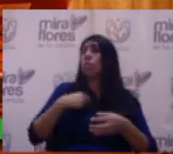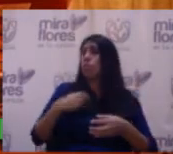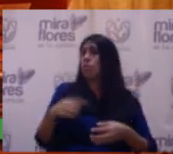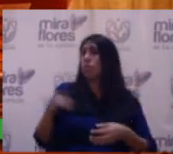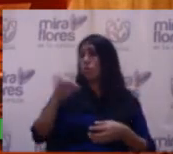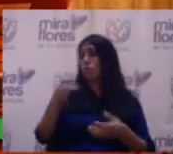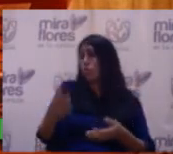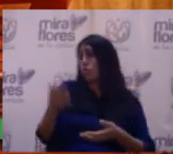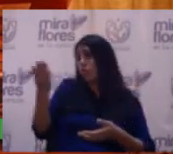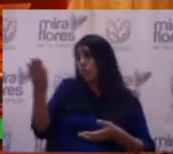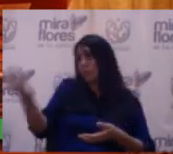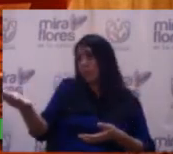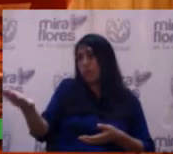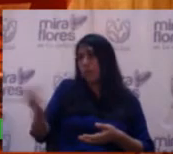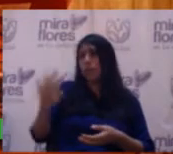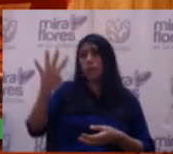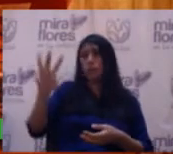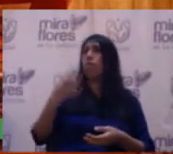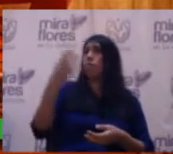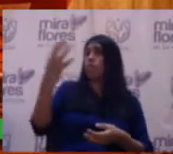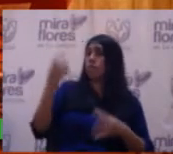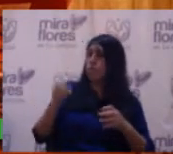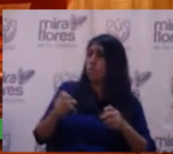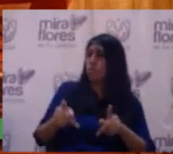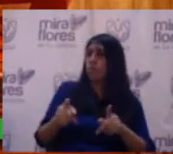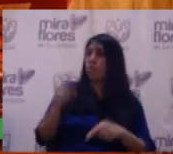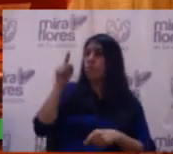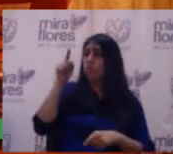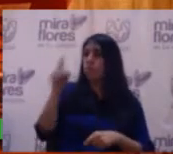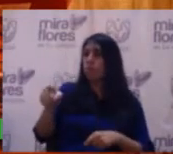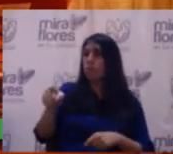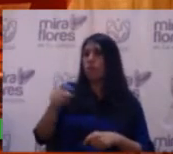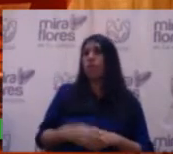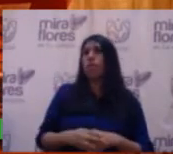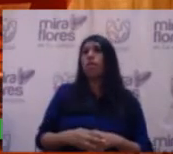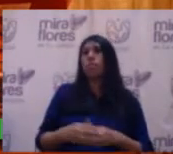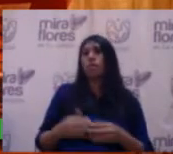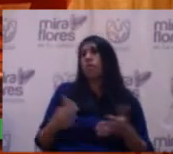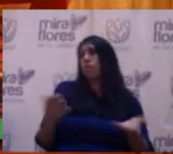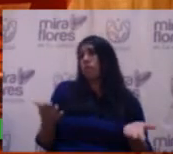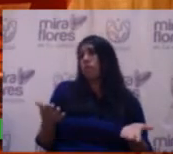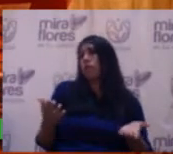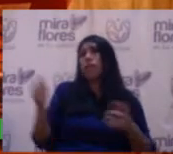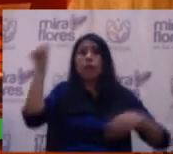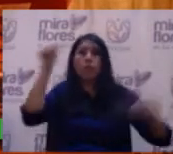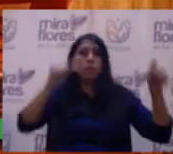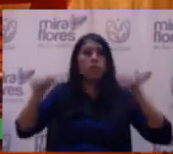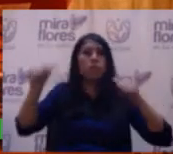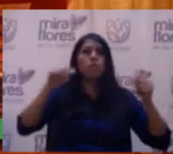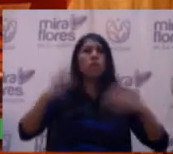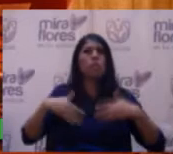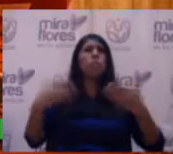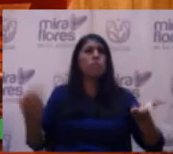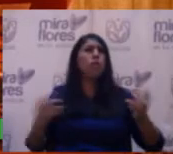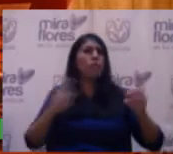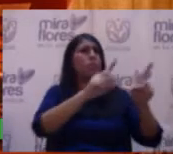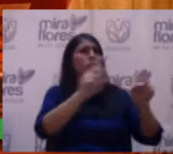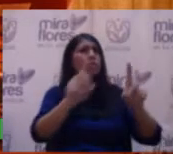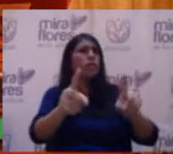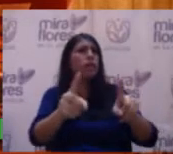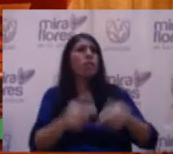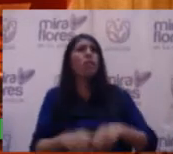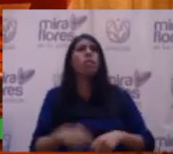la palabra hasta en una cuarta oportunidad para que usted, si quiere o tiene alguna duda, pueda consultarla para que